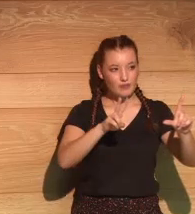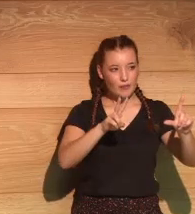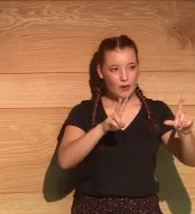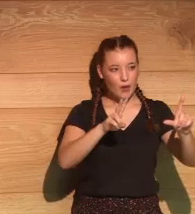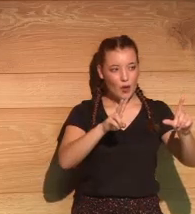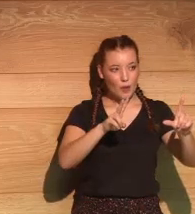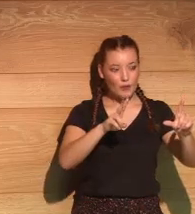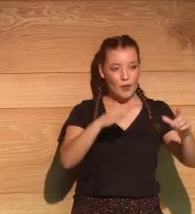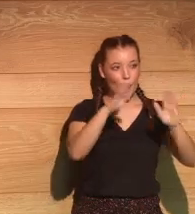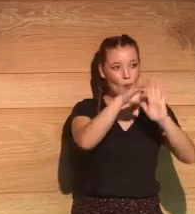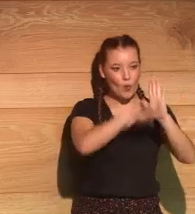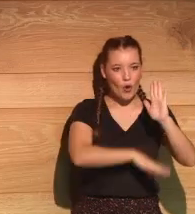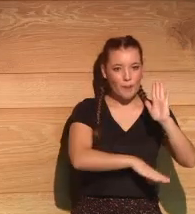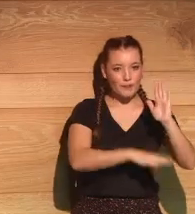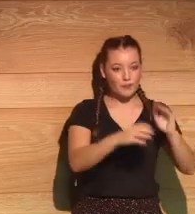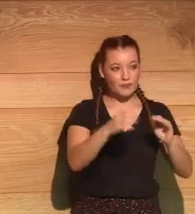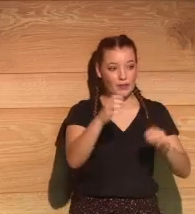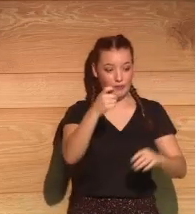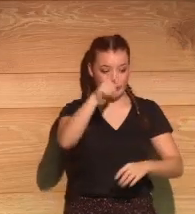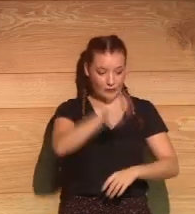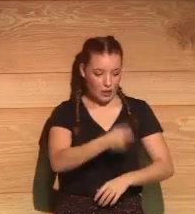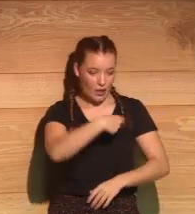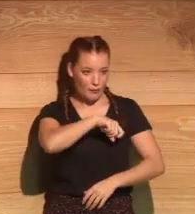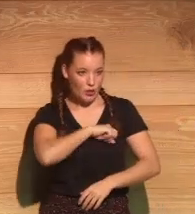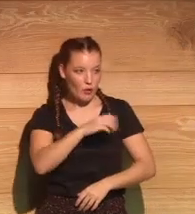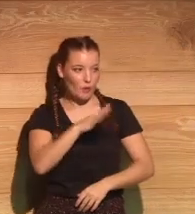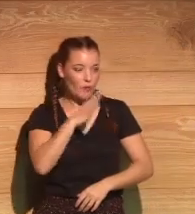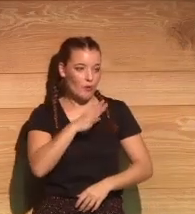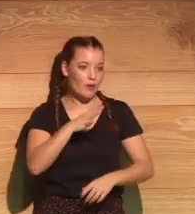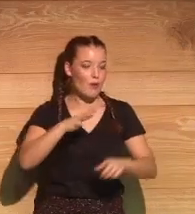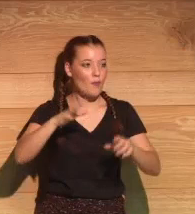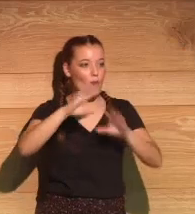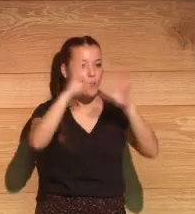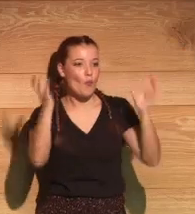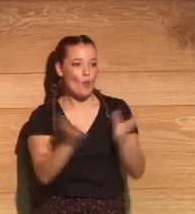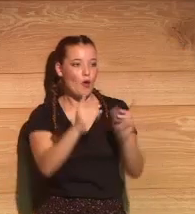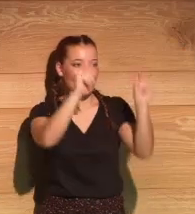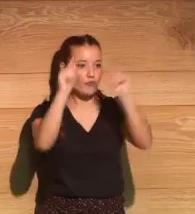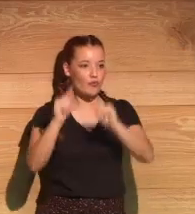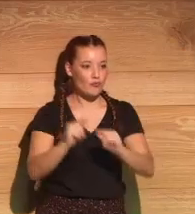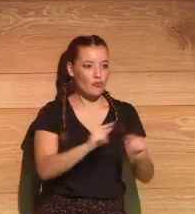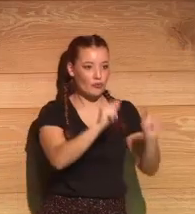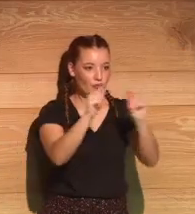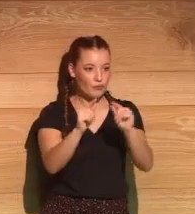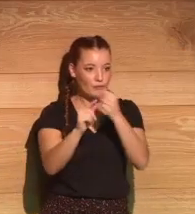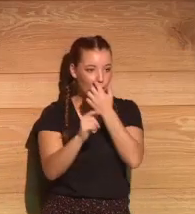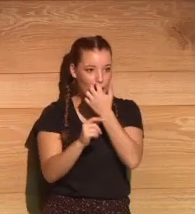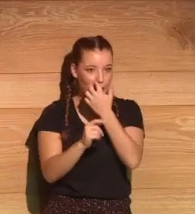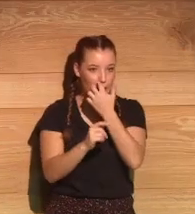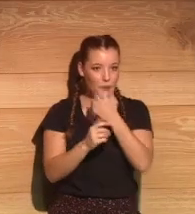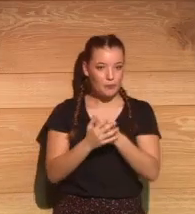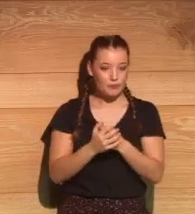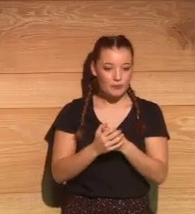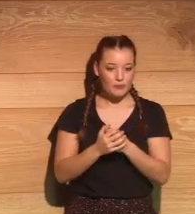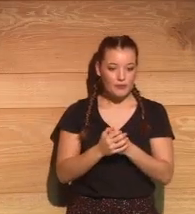era Españoles por el Mundo, donde veía a los españoles presuntamente exiliados que tenían salarios de puta madre en el extranjero, a veces becados,